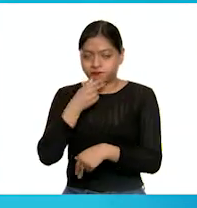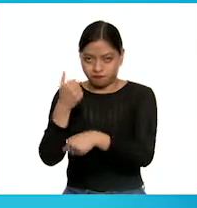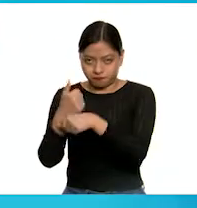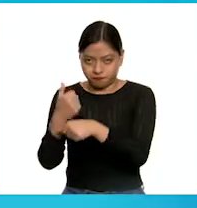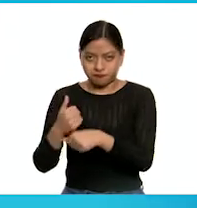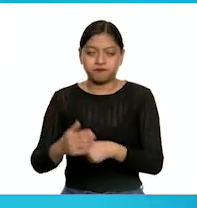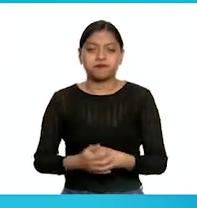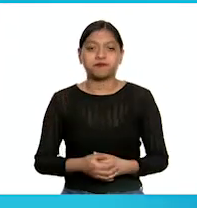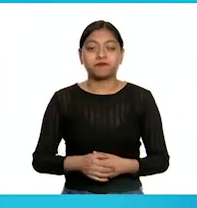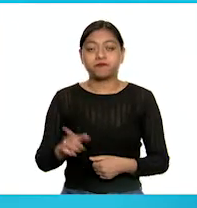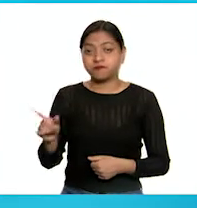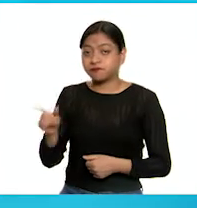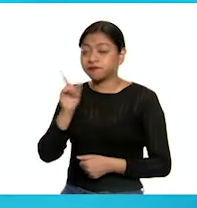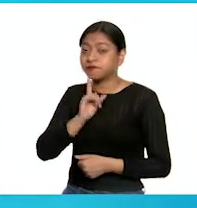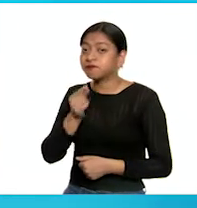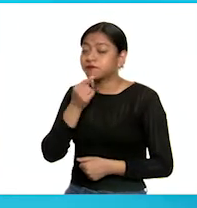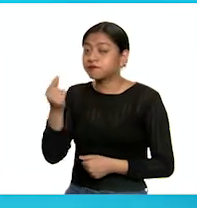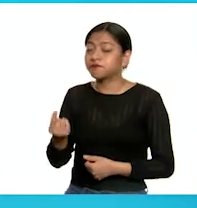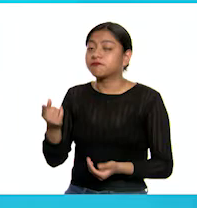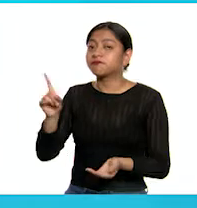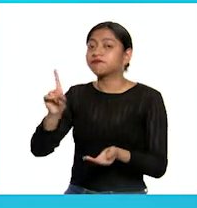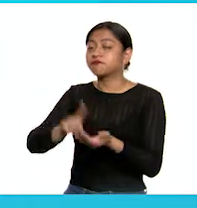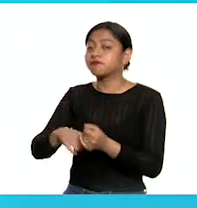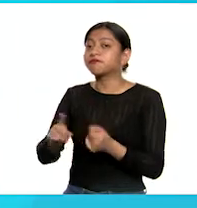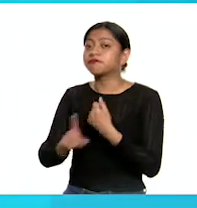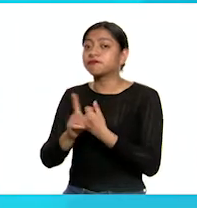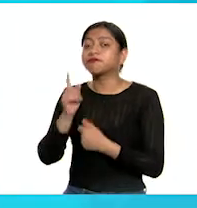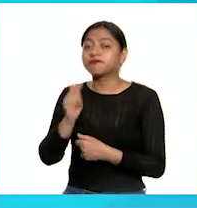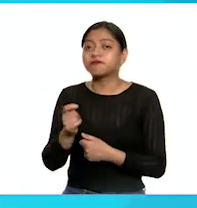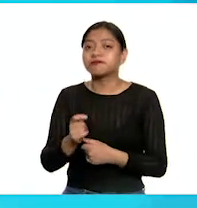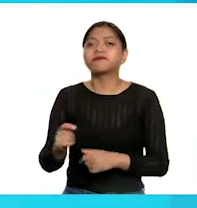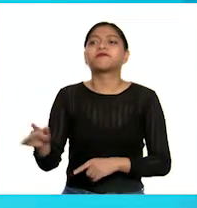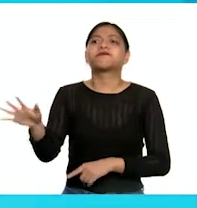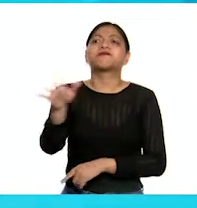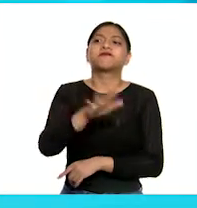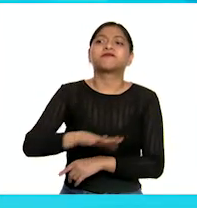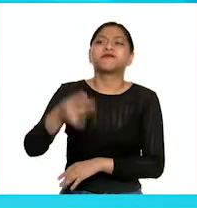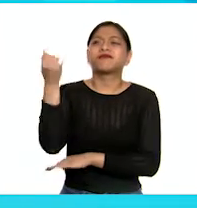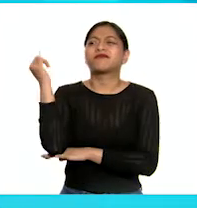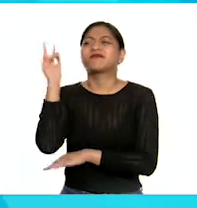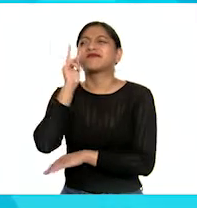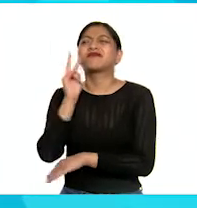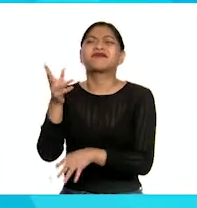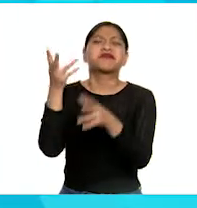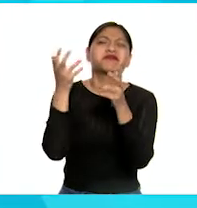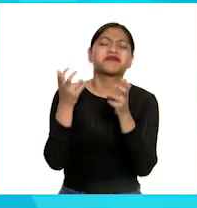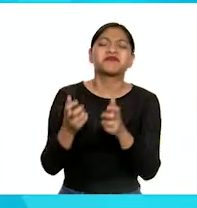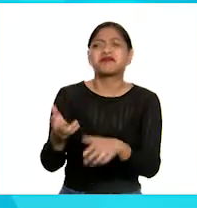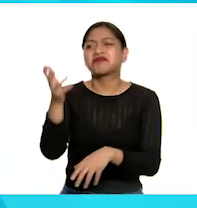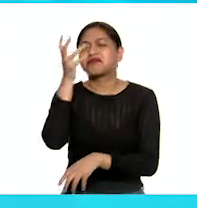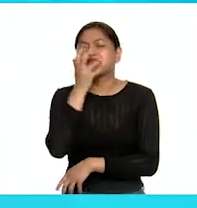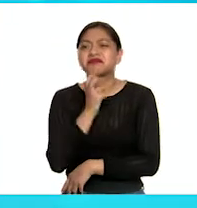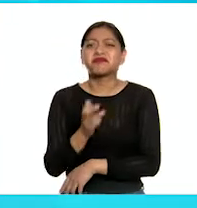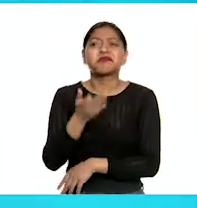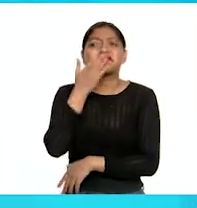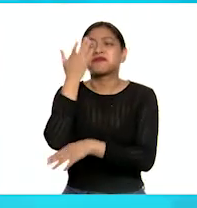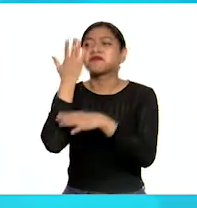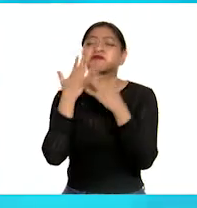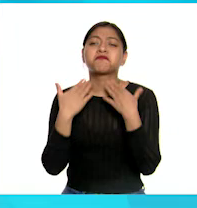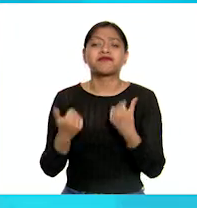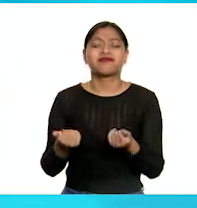tiene Laura es que estaba todo el jardín todo seco, todo triste y sin ninguna